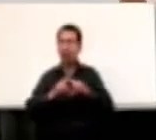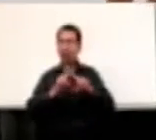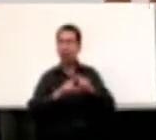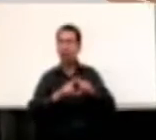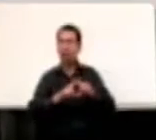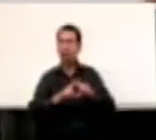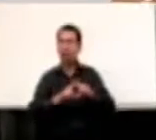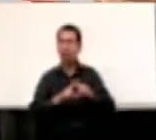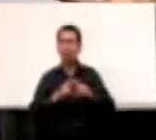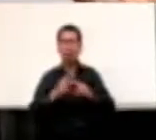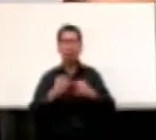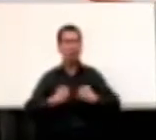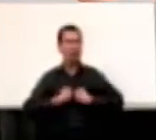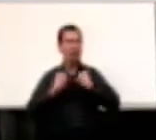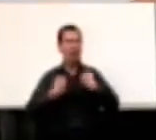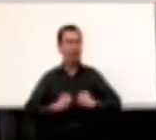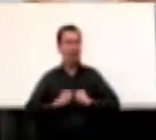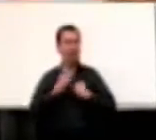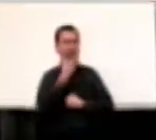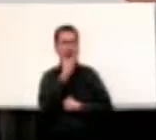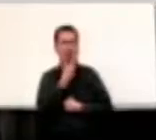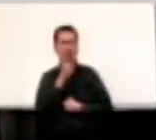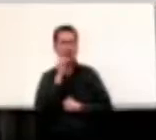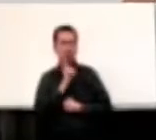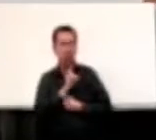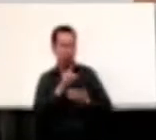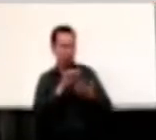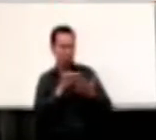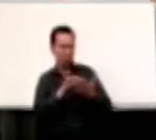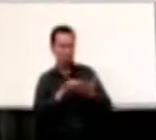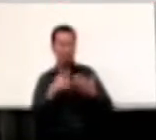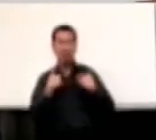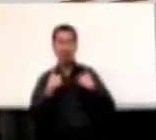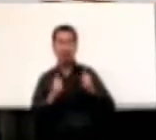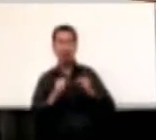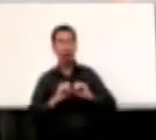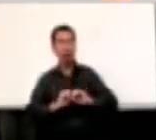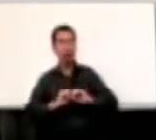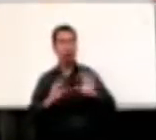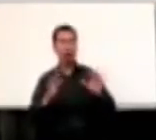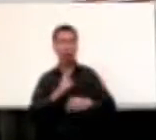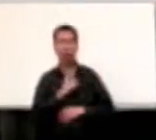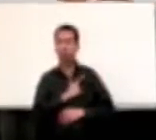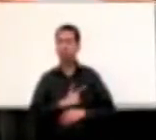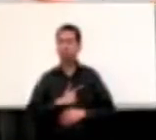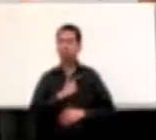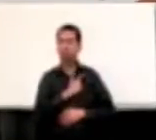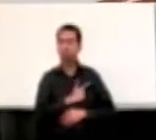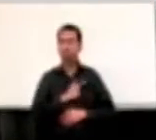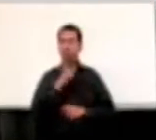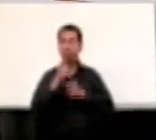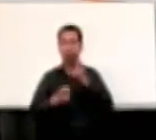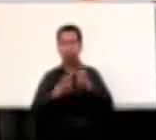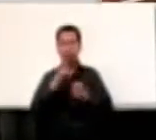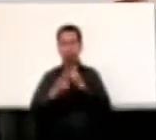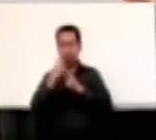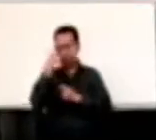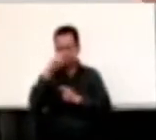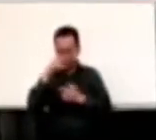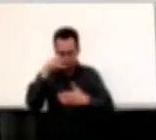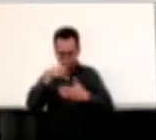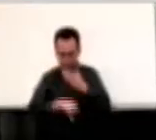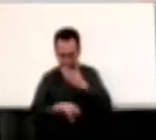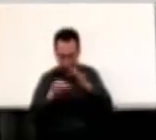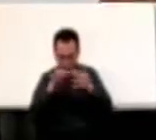como dicen por ahí, los chavos y las chavas le entienden bastante bien, y eso nos da mucho gusto porque quiere decir que se logró un poco la idea, al